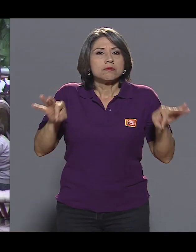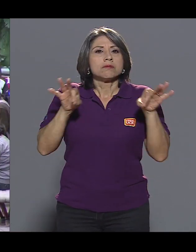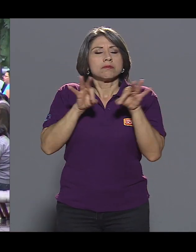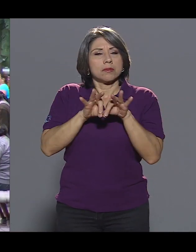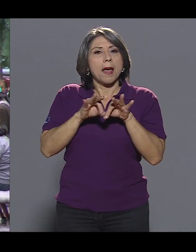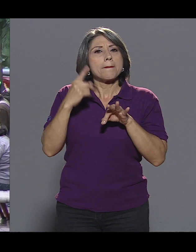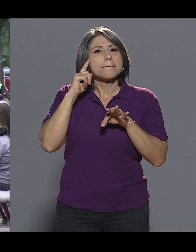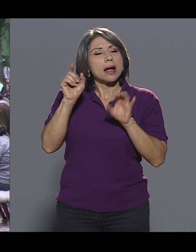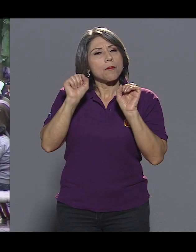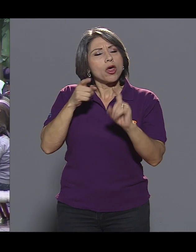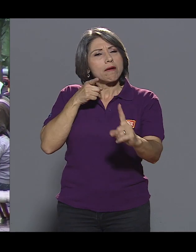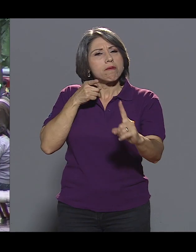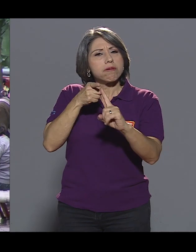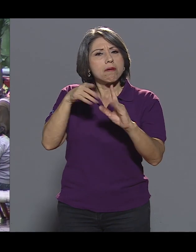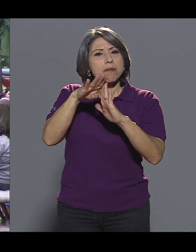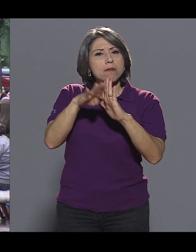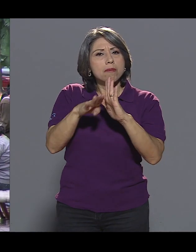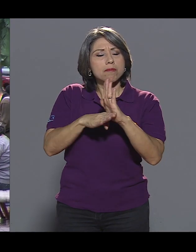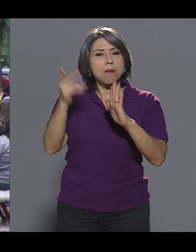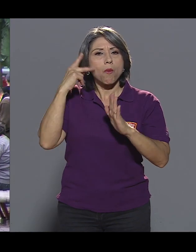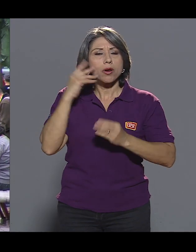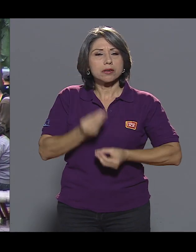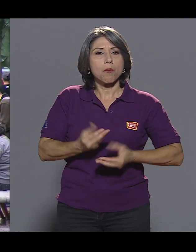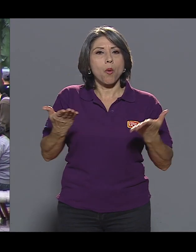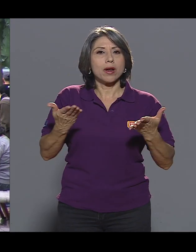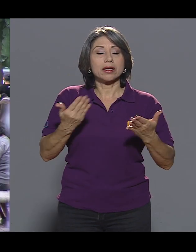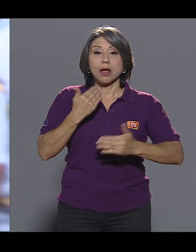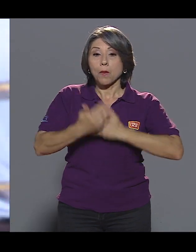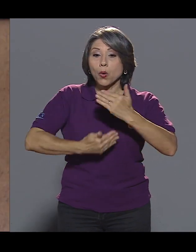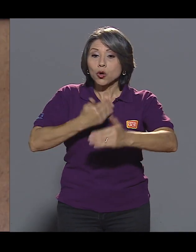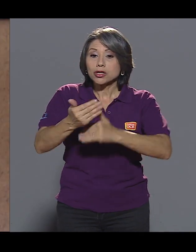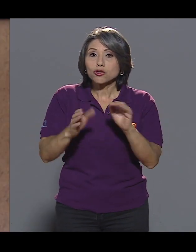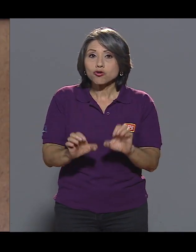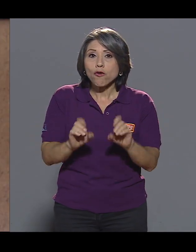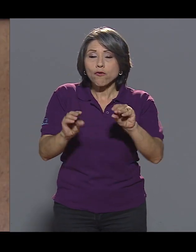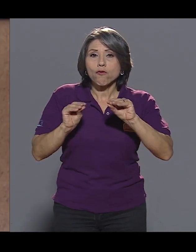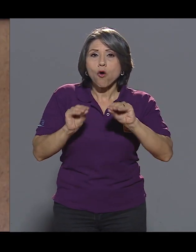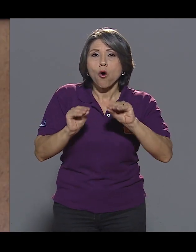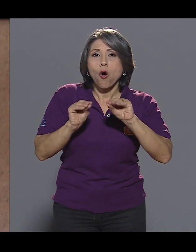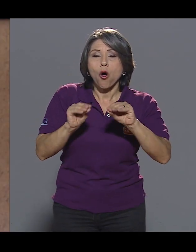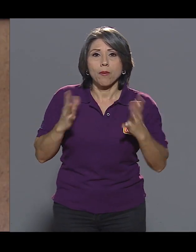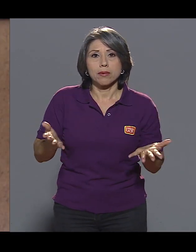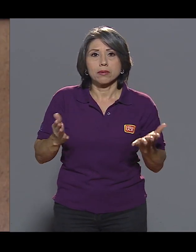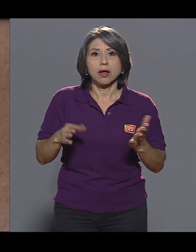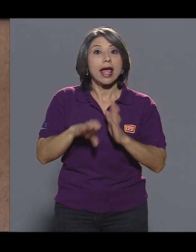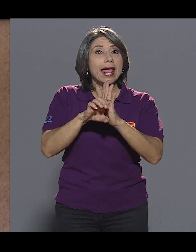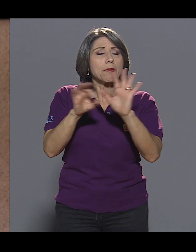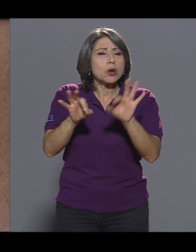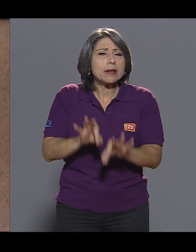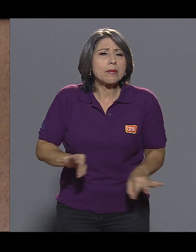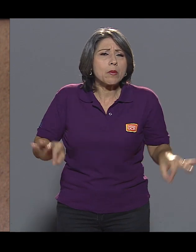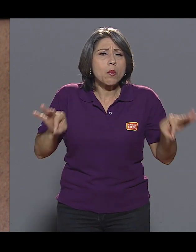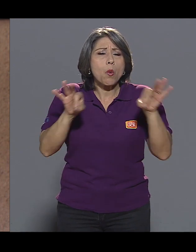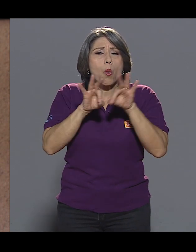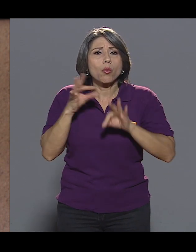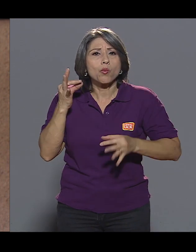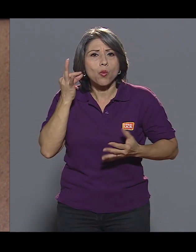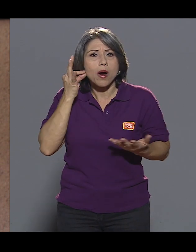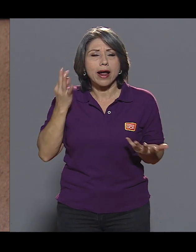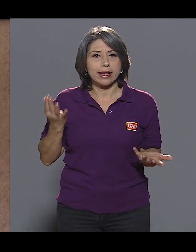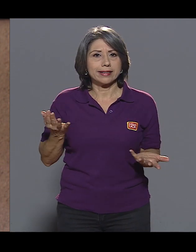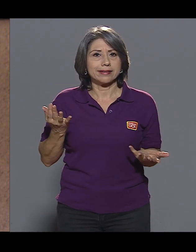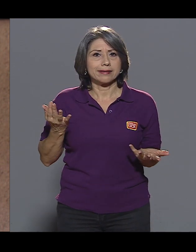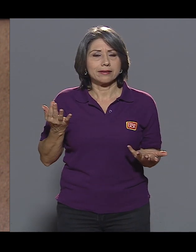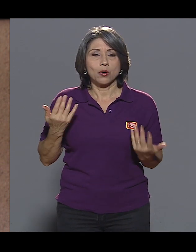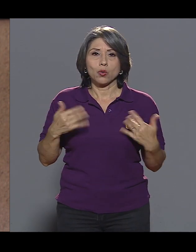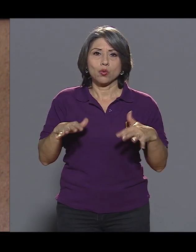delinear políticas públicas, para delinear también procesos formativos, como es la gran relevancia de las mujeres, la